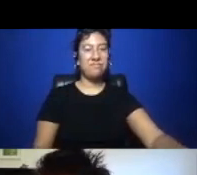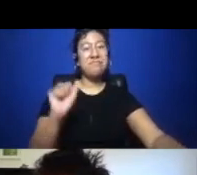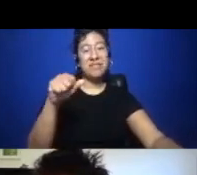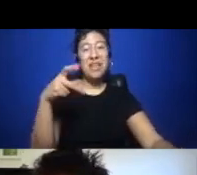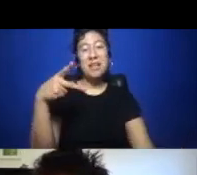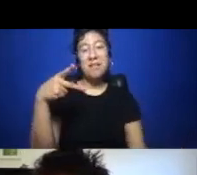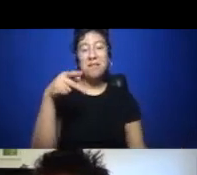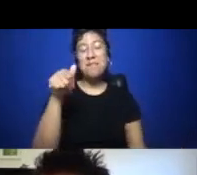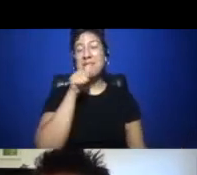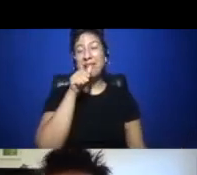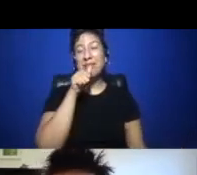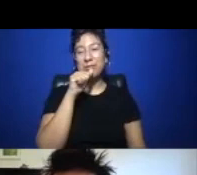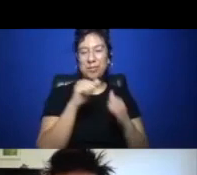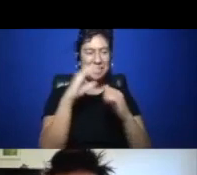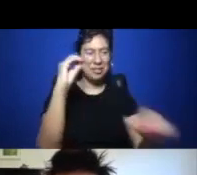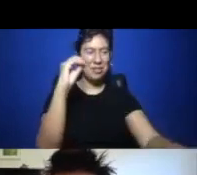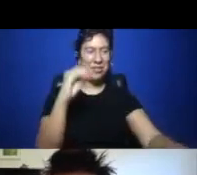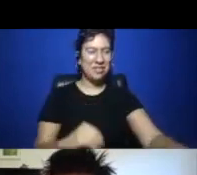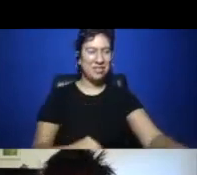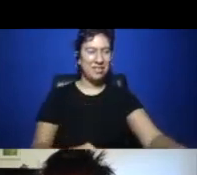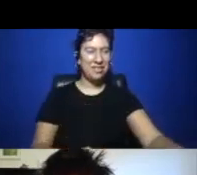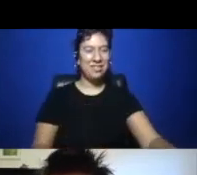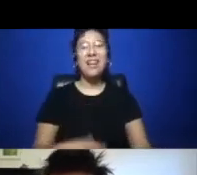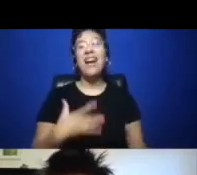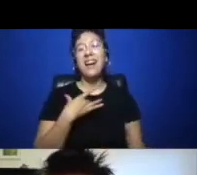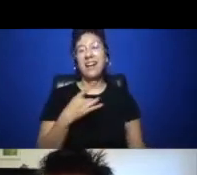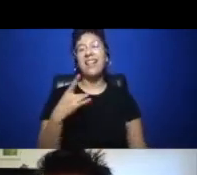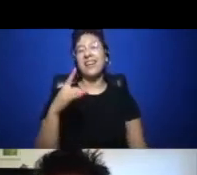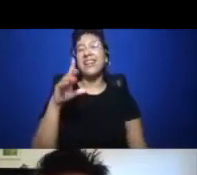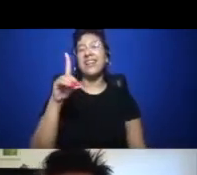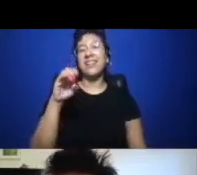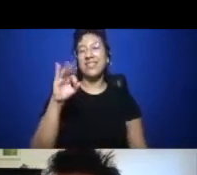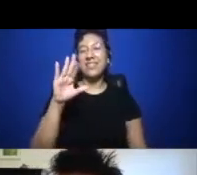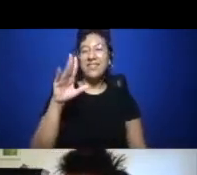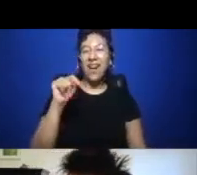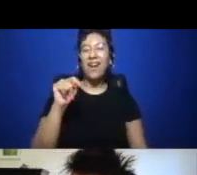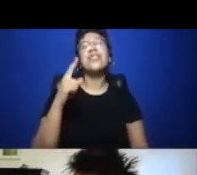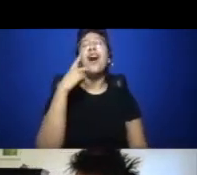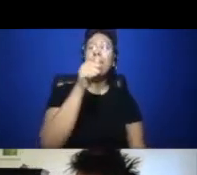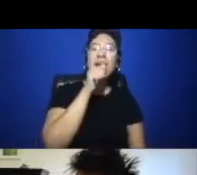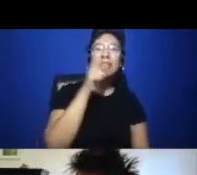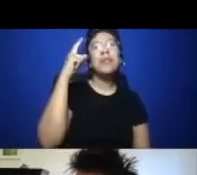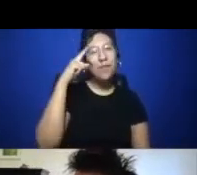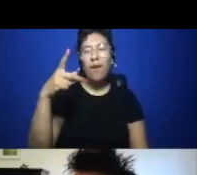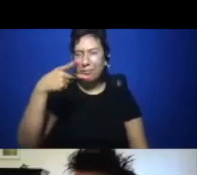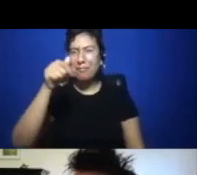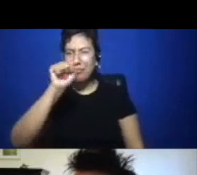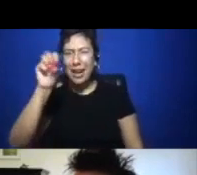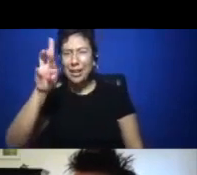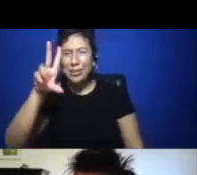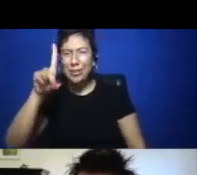Sí, contraseña con ceros. Es muy gracioso. Me gusta default. Sí, contraseña para